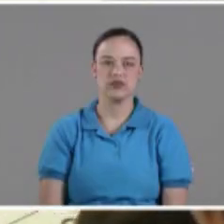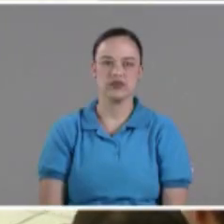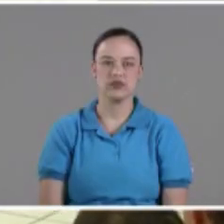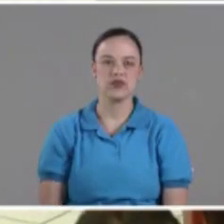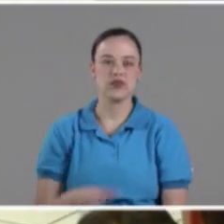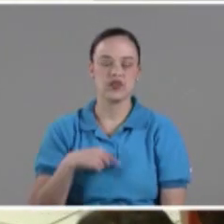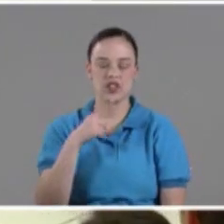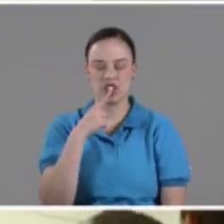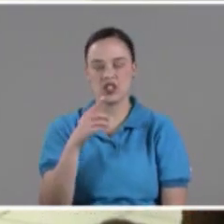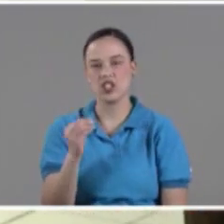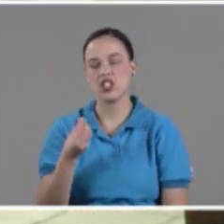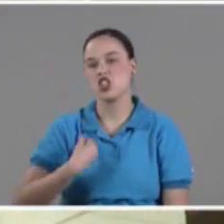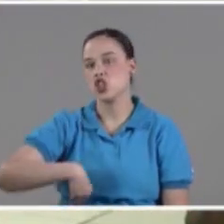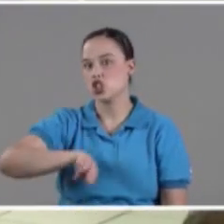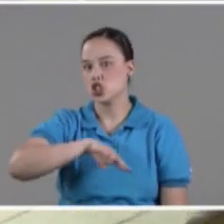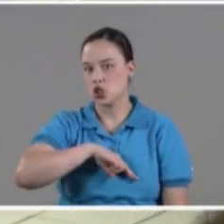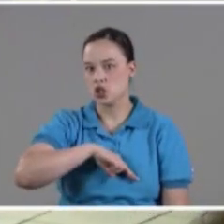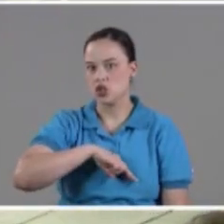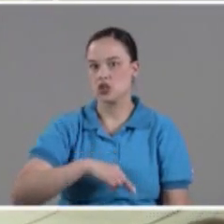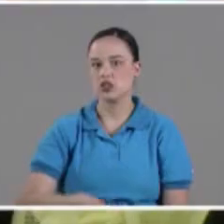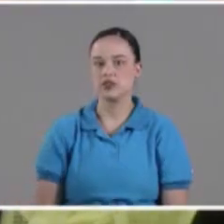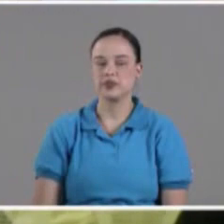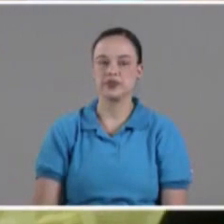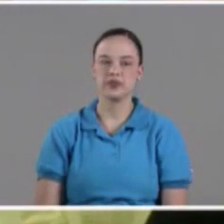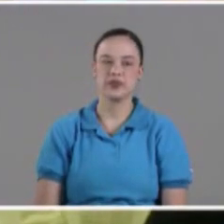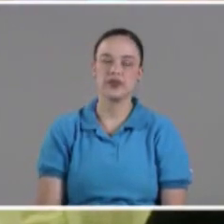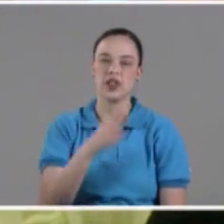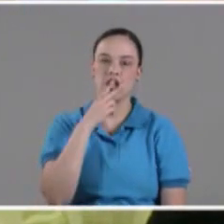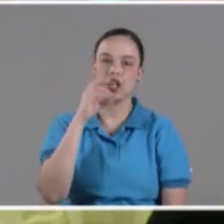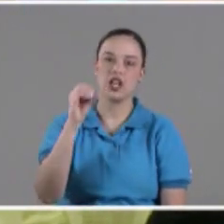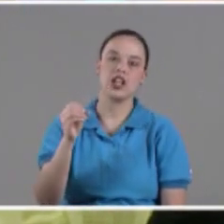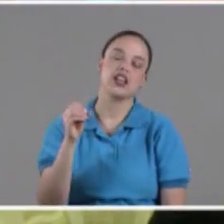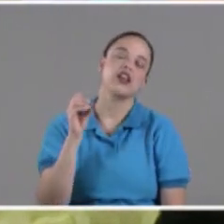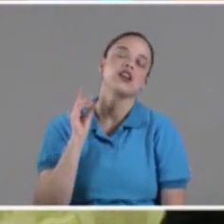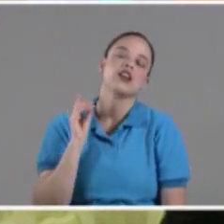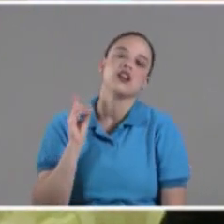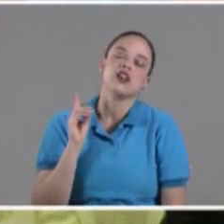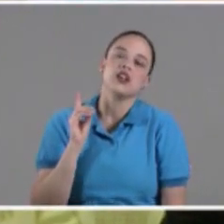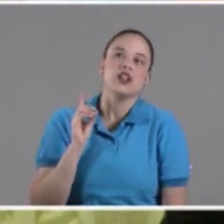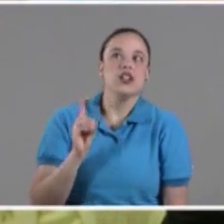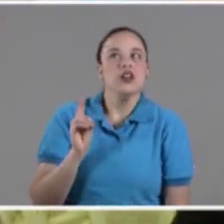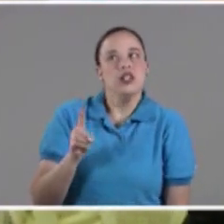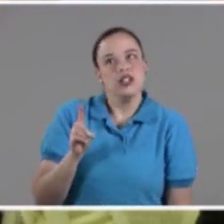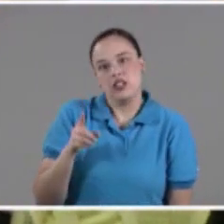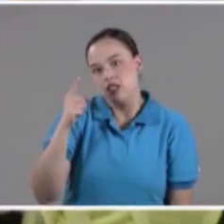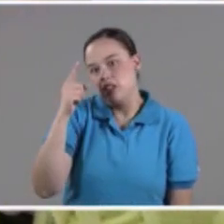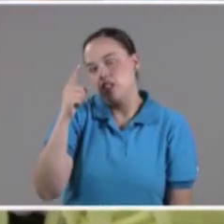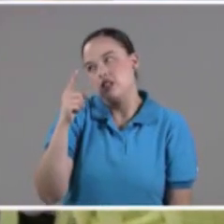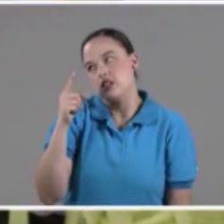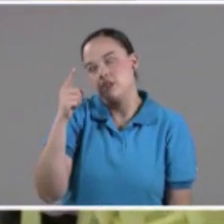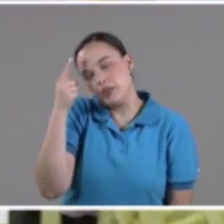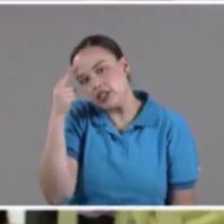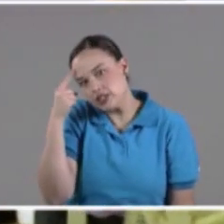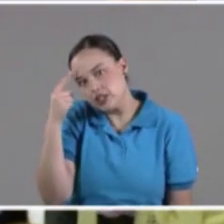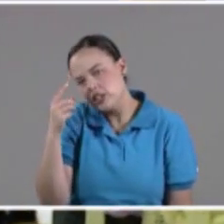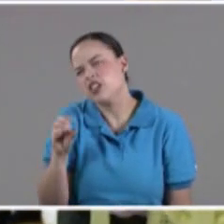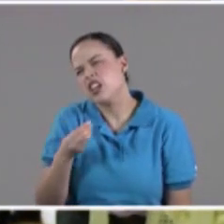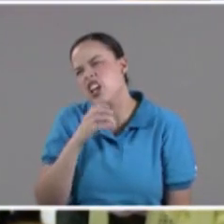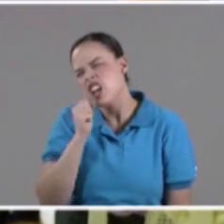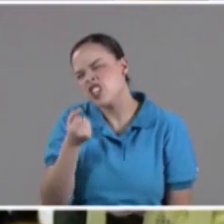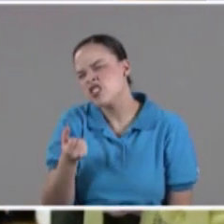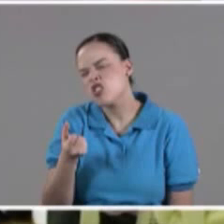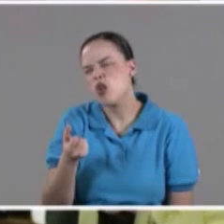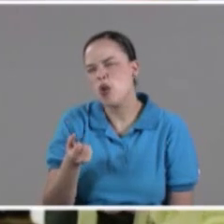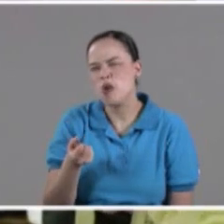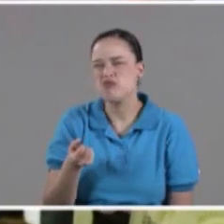yo digo que a veces nosotros a hermano deberíamos de ponernos a pensar qué es lo peor que nos puede